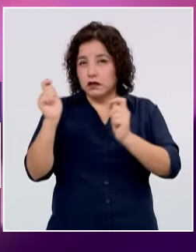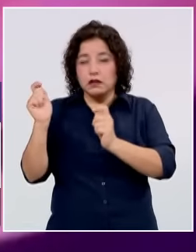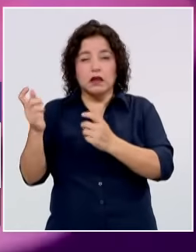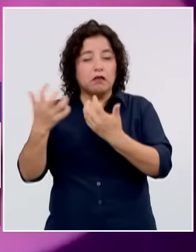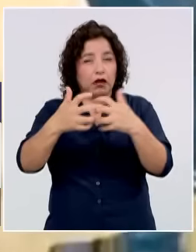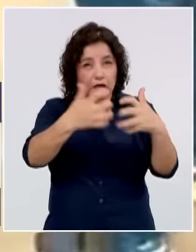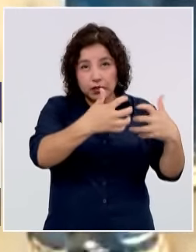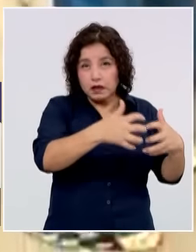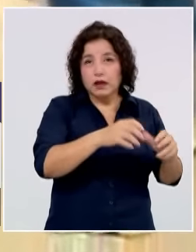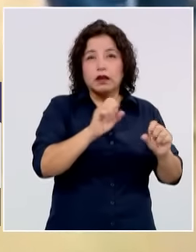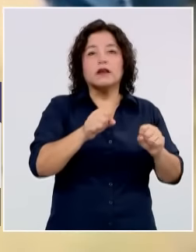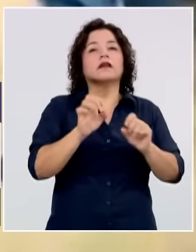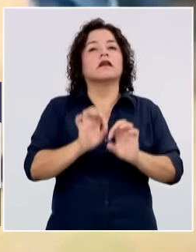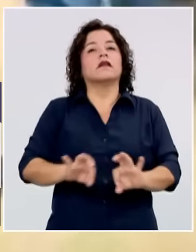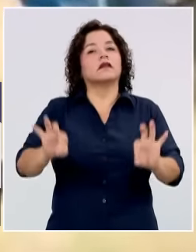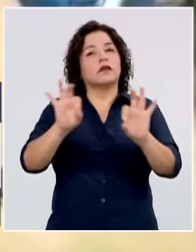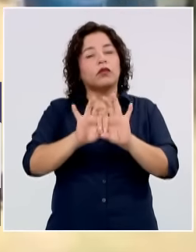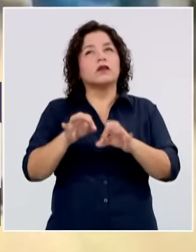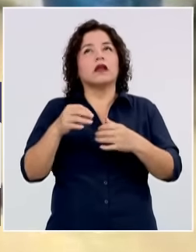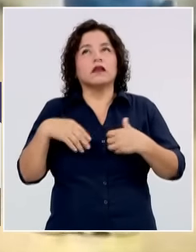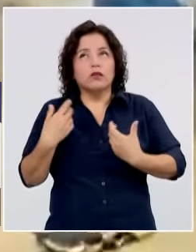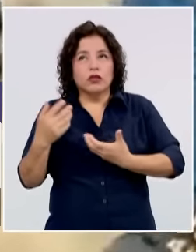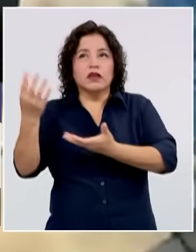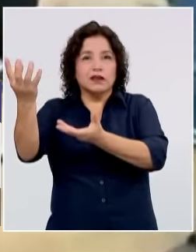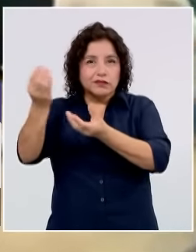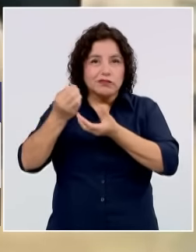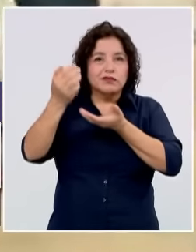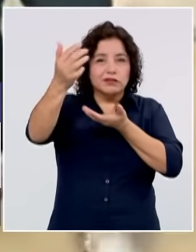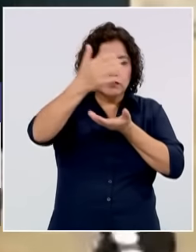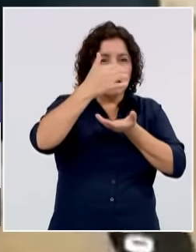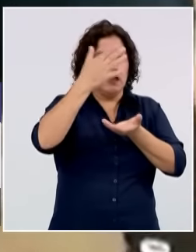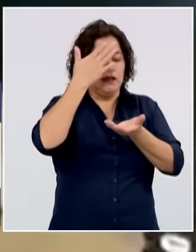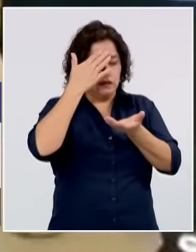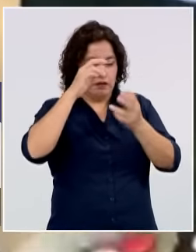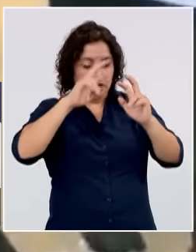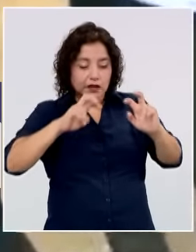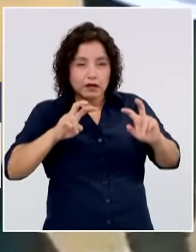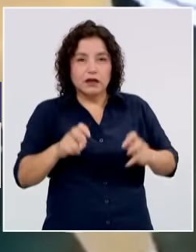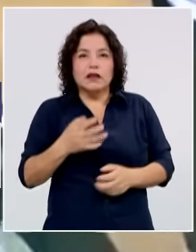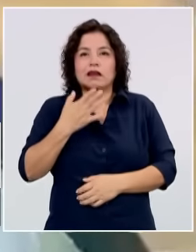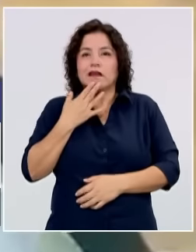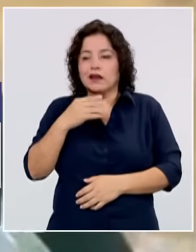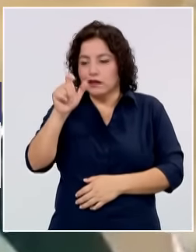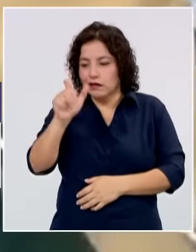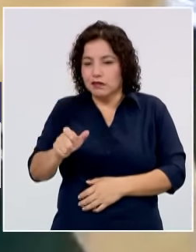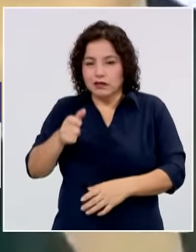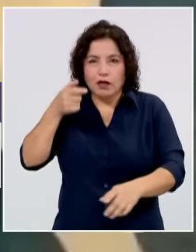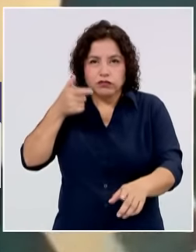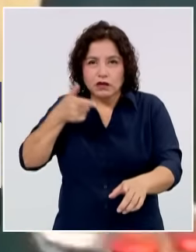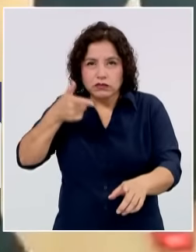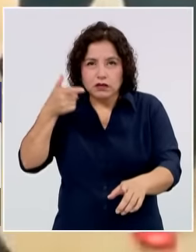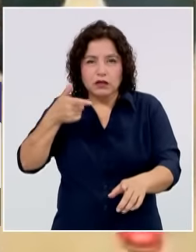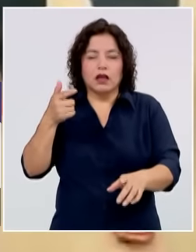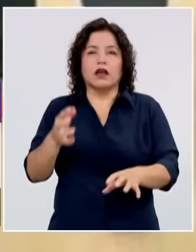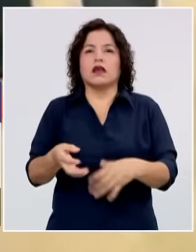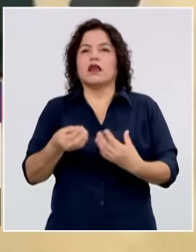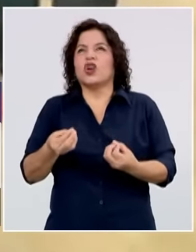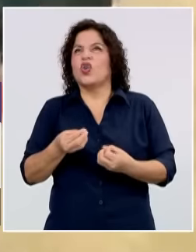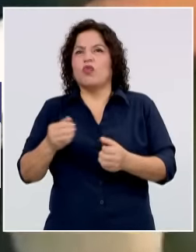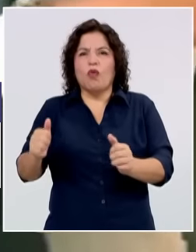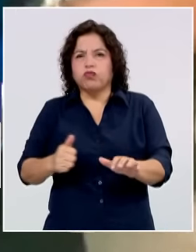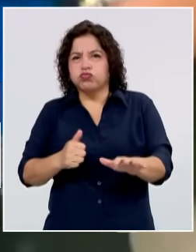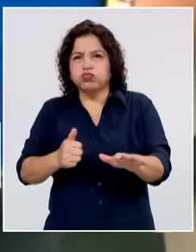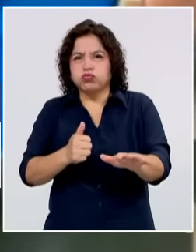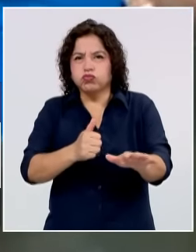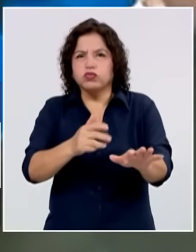fábricas que van a ser muy importantes para poder eh determinar En todo caso Quiénes eran esos atacantes desde qué punto venían siguiendo a